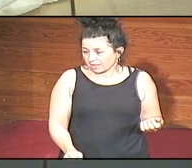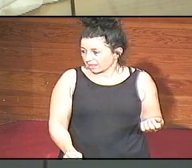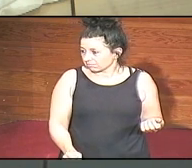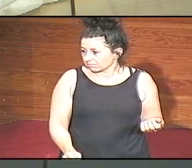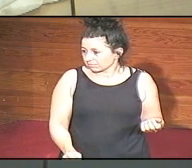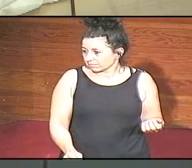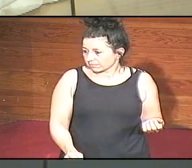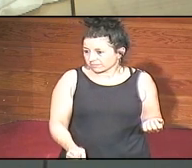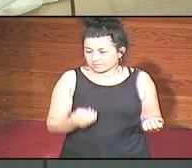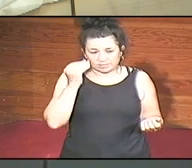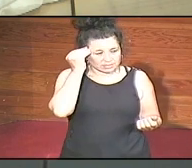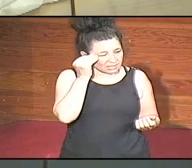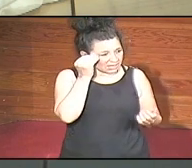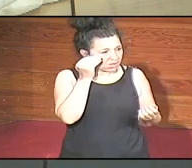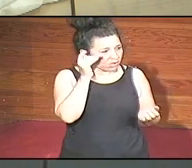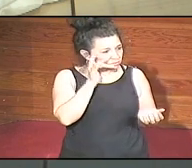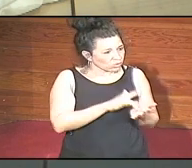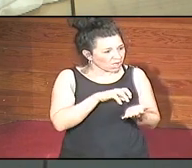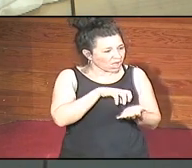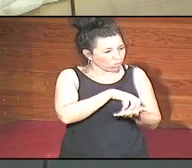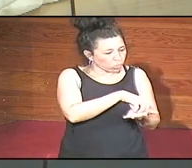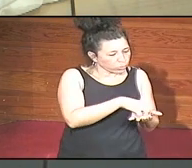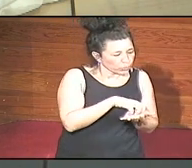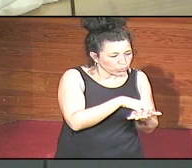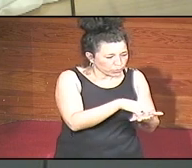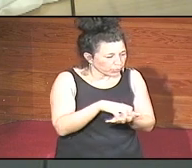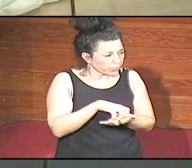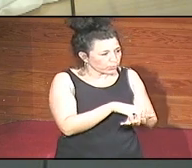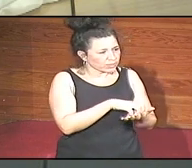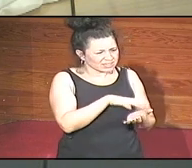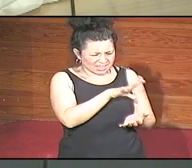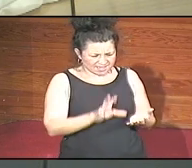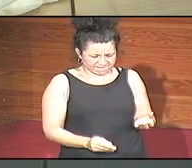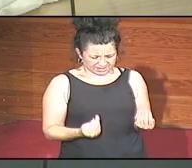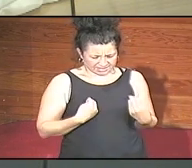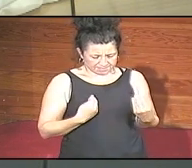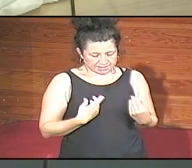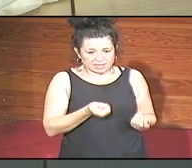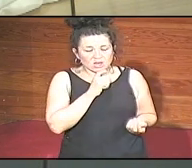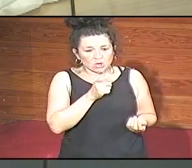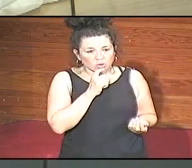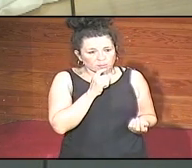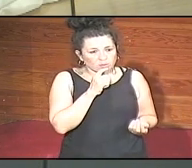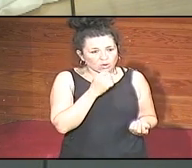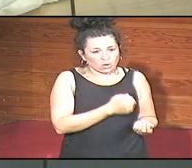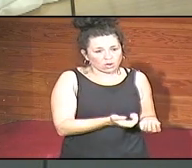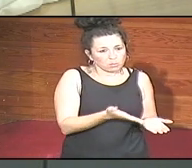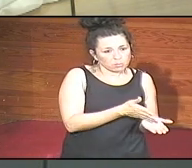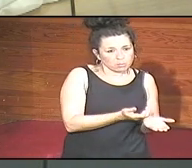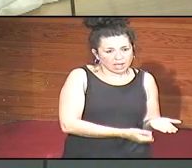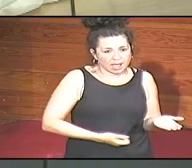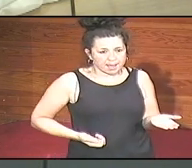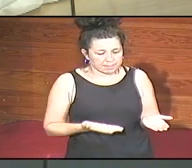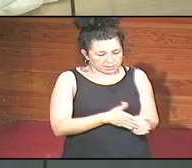que tenemos muchas muchas dudas sobre cómo se vive en áfrica los que no se mueren de hambre qué tipo de